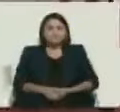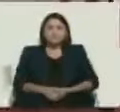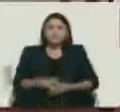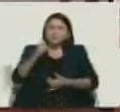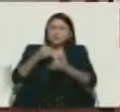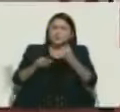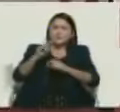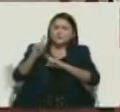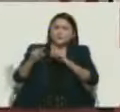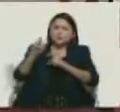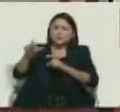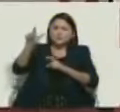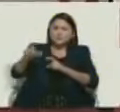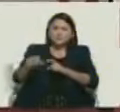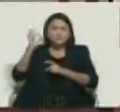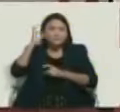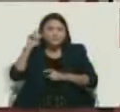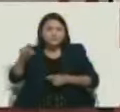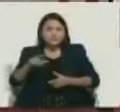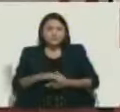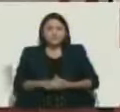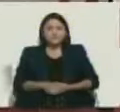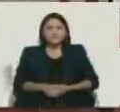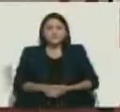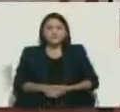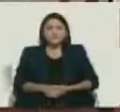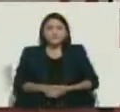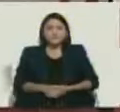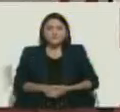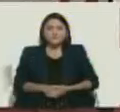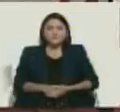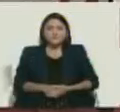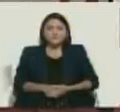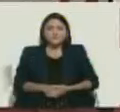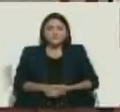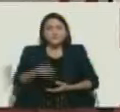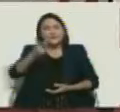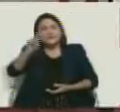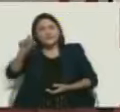última pregunta la realiza Jessica Sosa por RT.